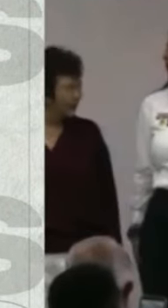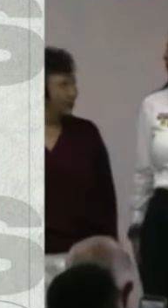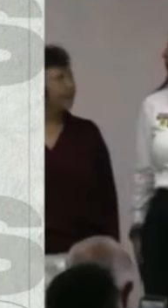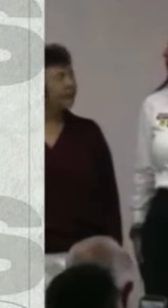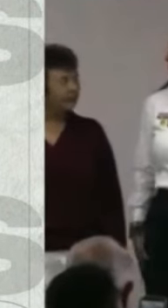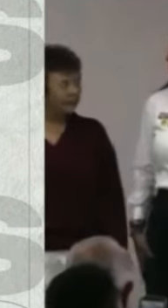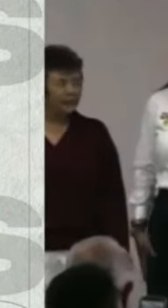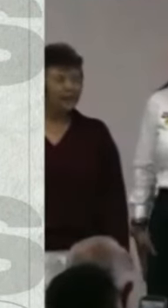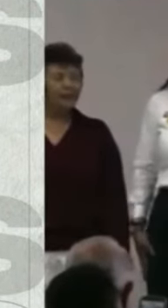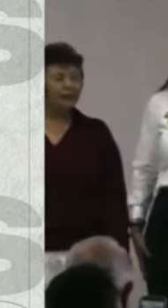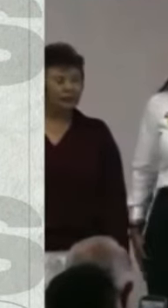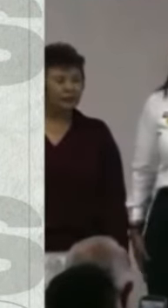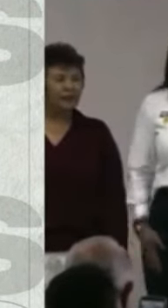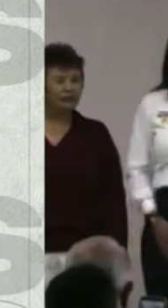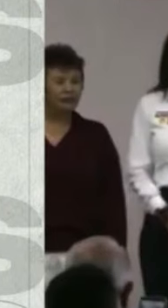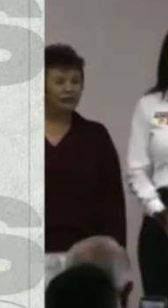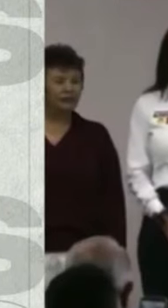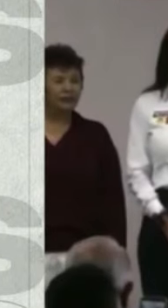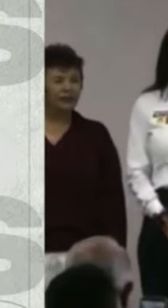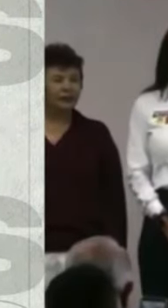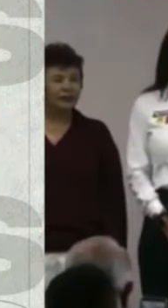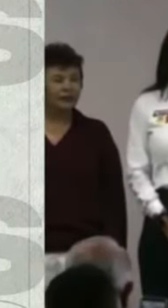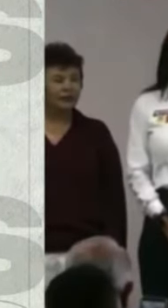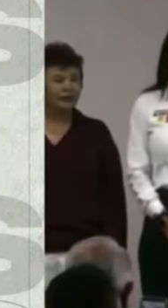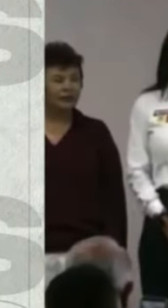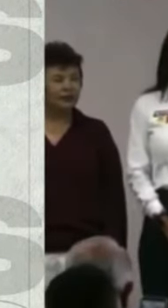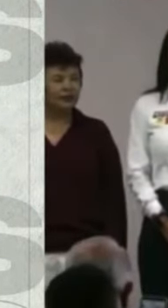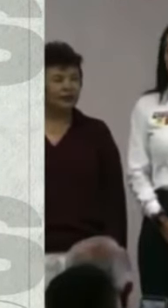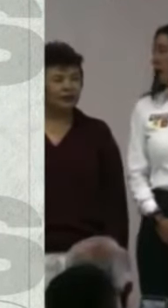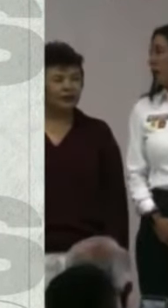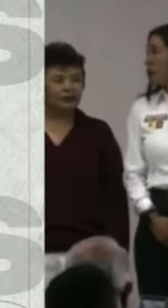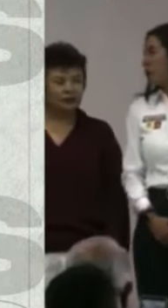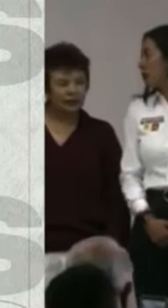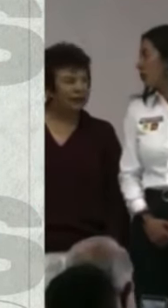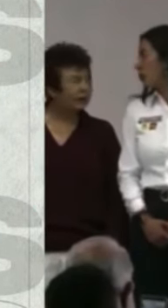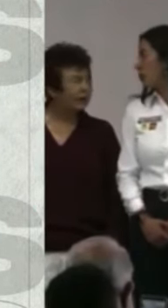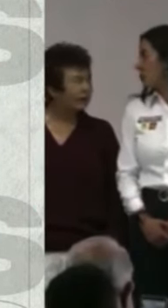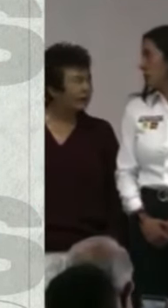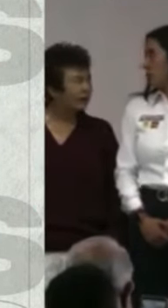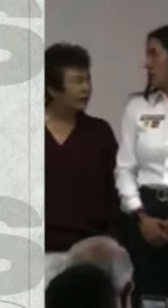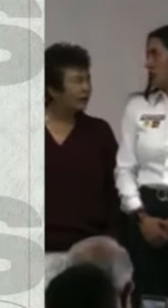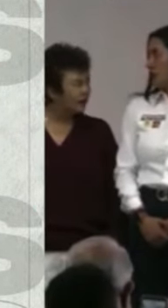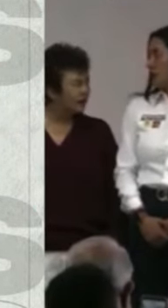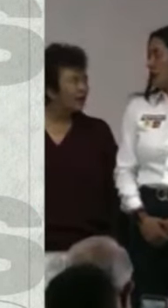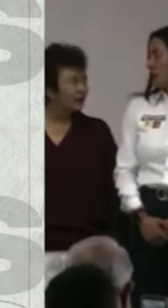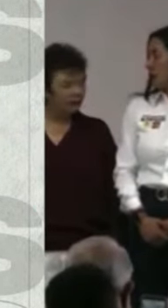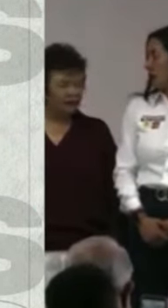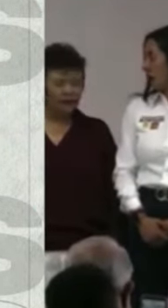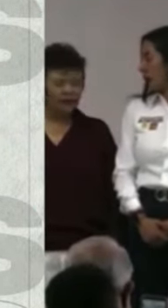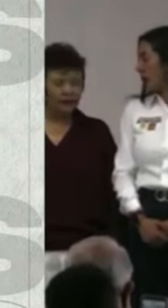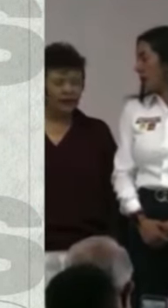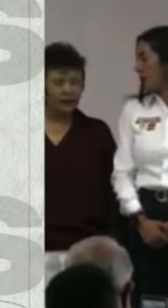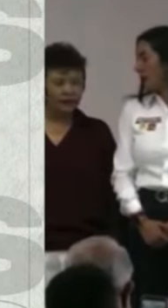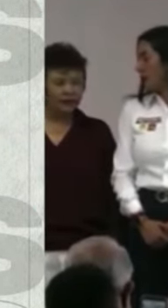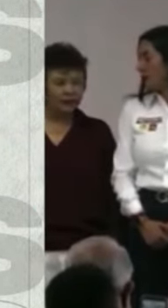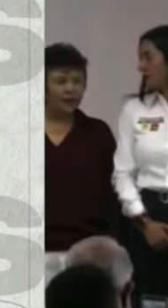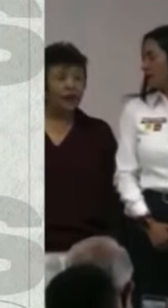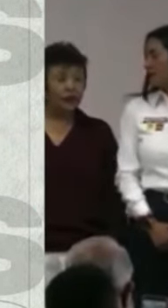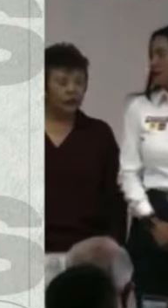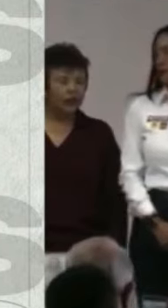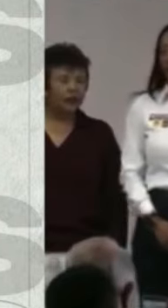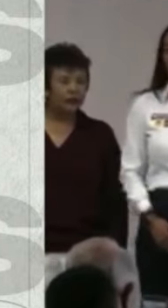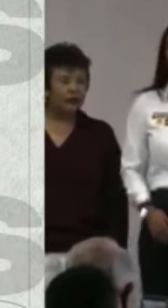que se considerara que está fuera del momento electoral entonces pues hay que revisar este tipo de